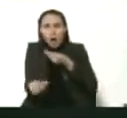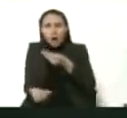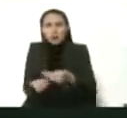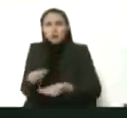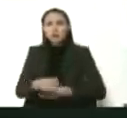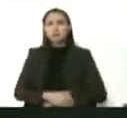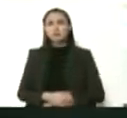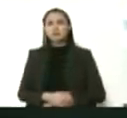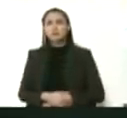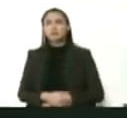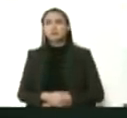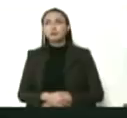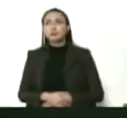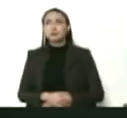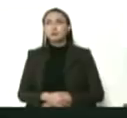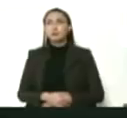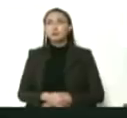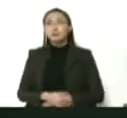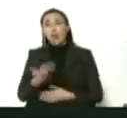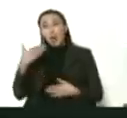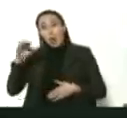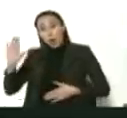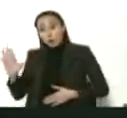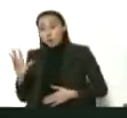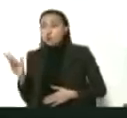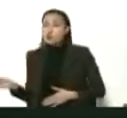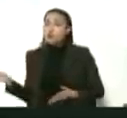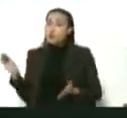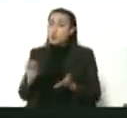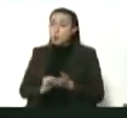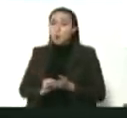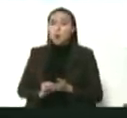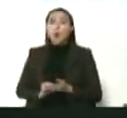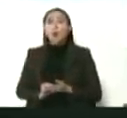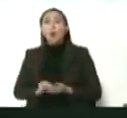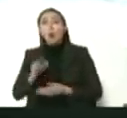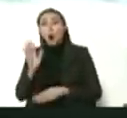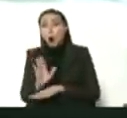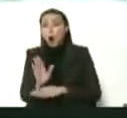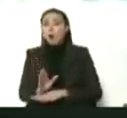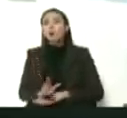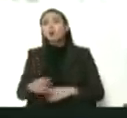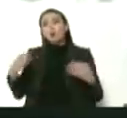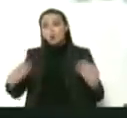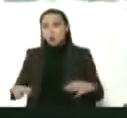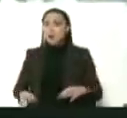Y la promesa de volver a la zona de confort era la nueva normalidad.